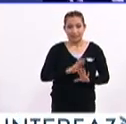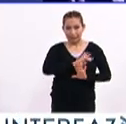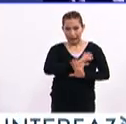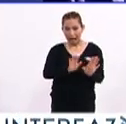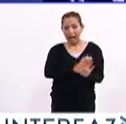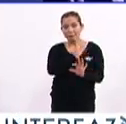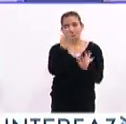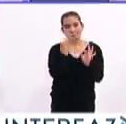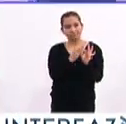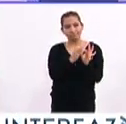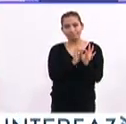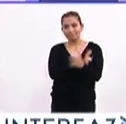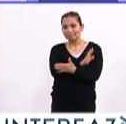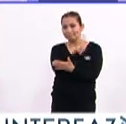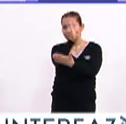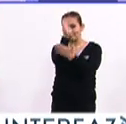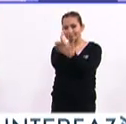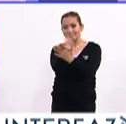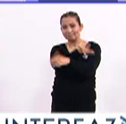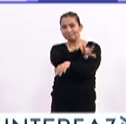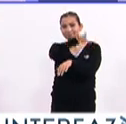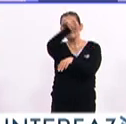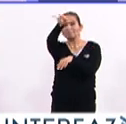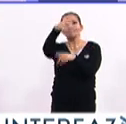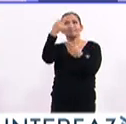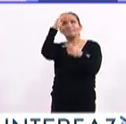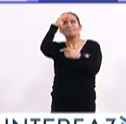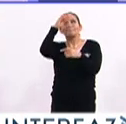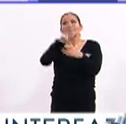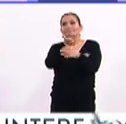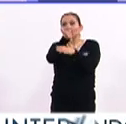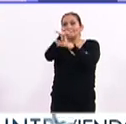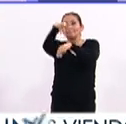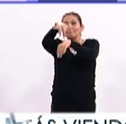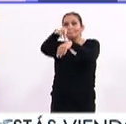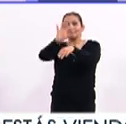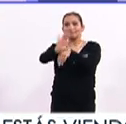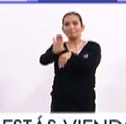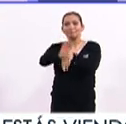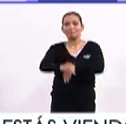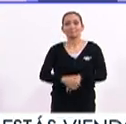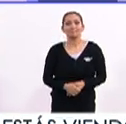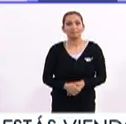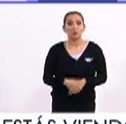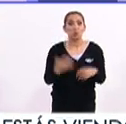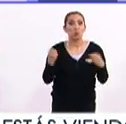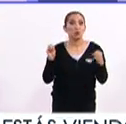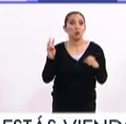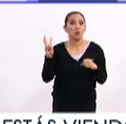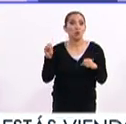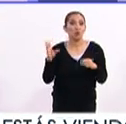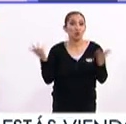cuando estuviste en el avión, ¿qué fue lo primero que pensaste cuando llegaste a Colombia? Wow.